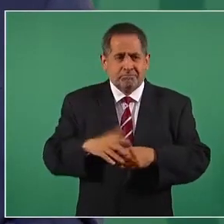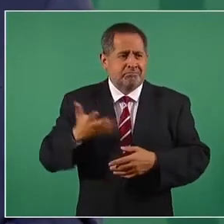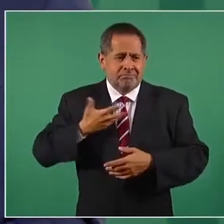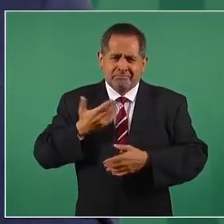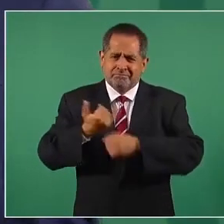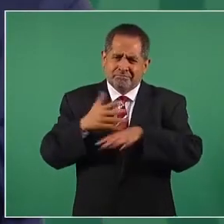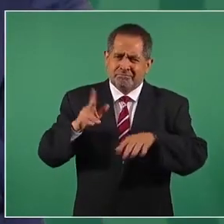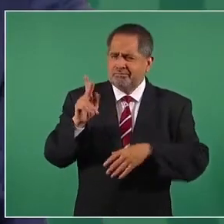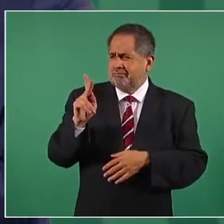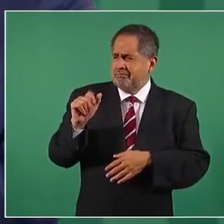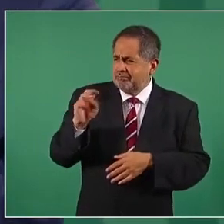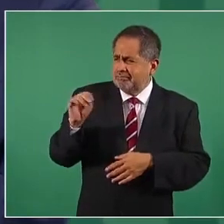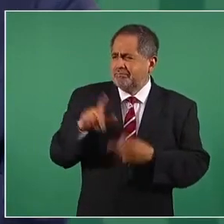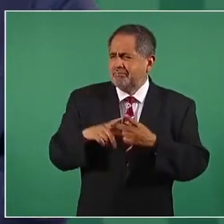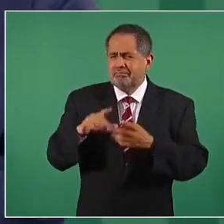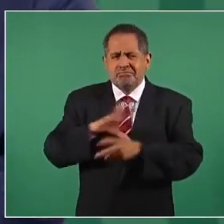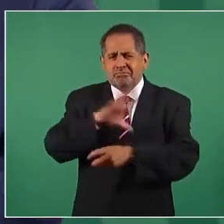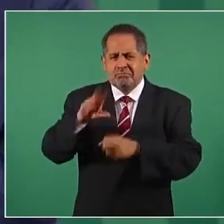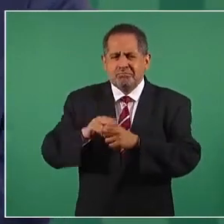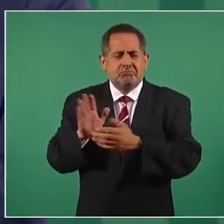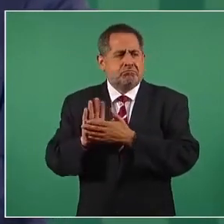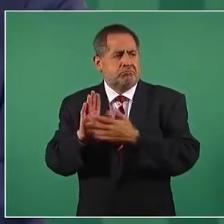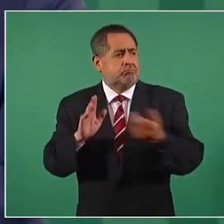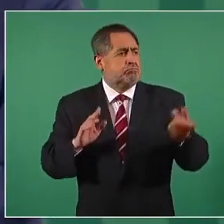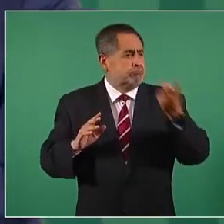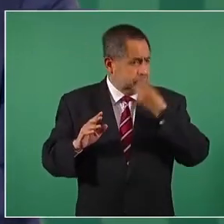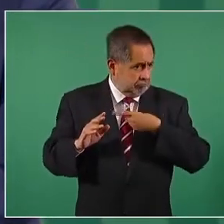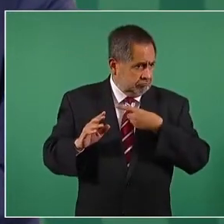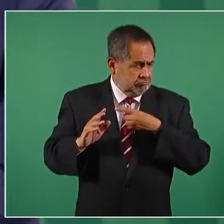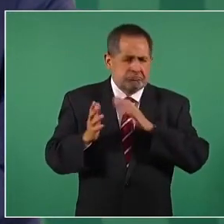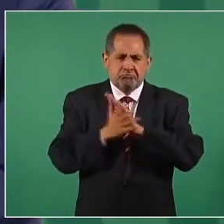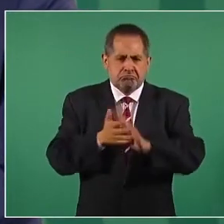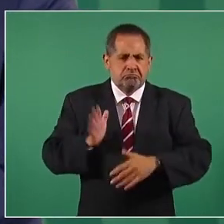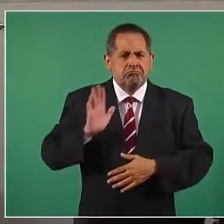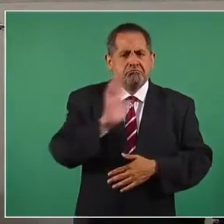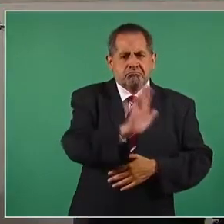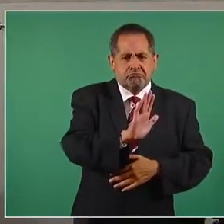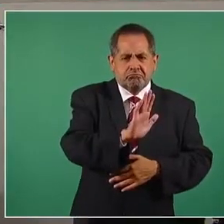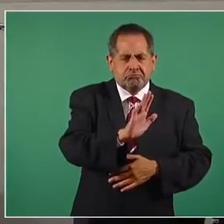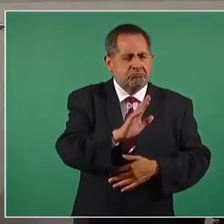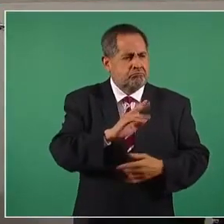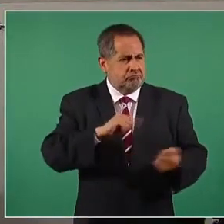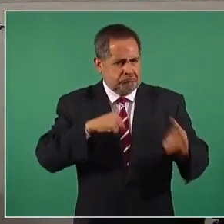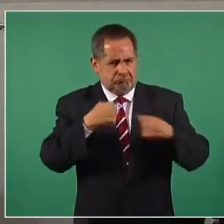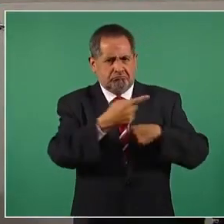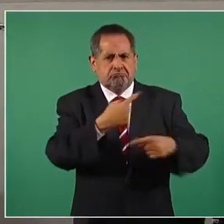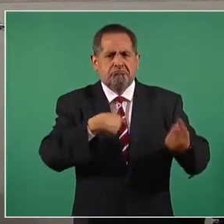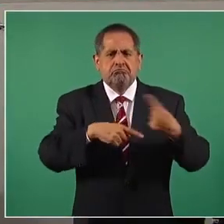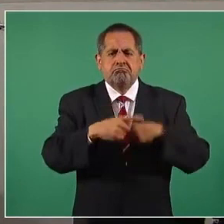y todo. Y puede haber réplica o contrarréplica.